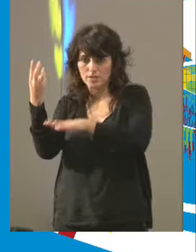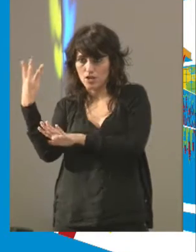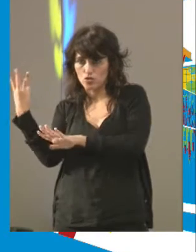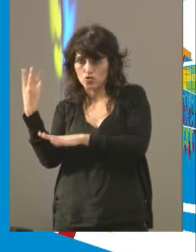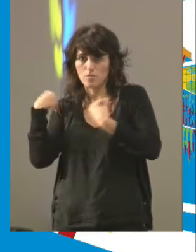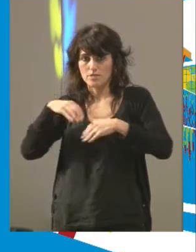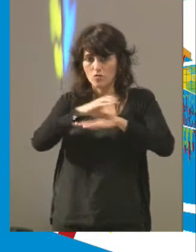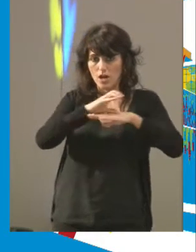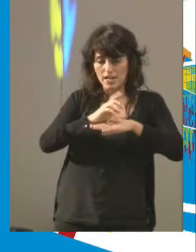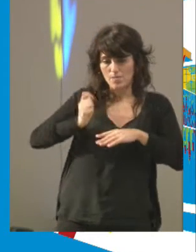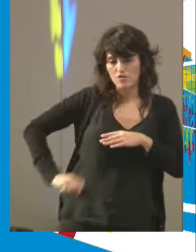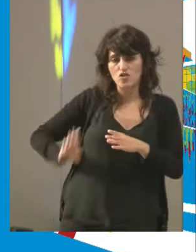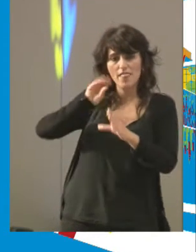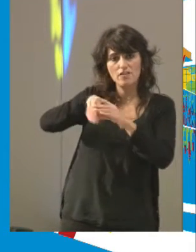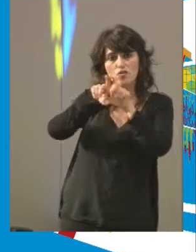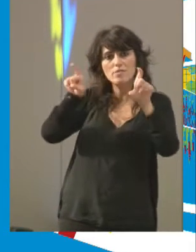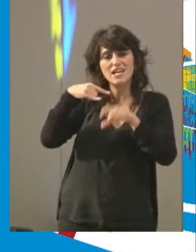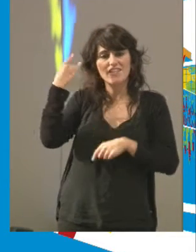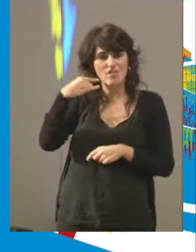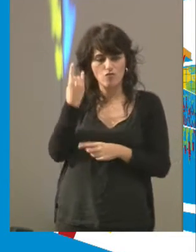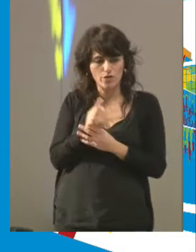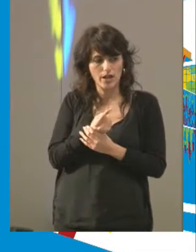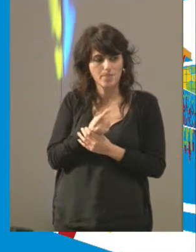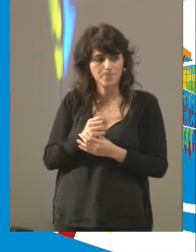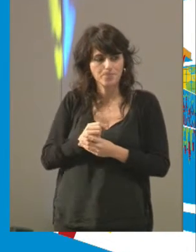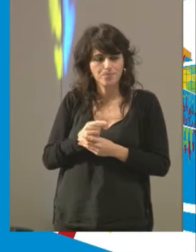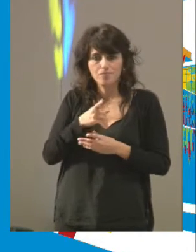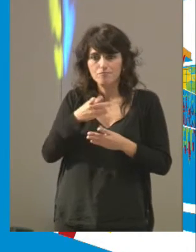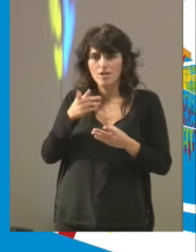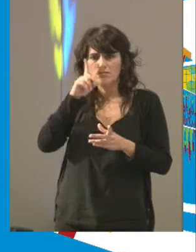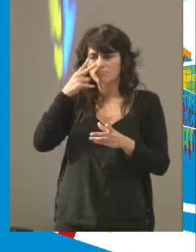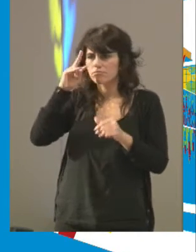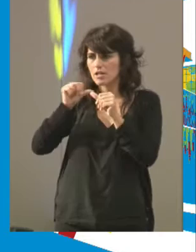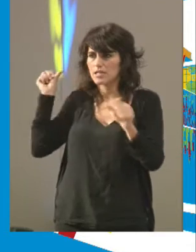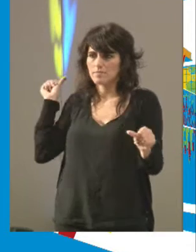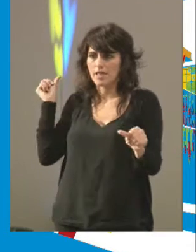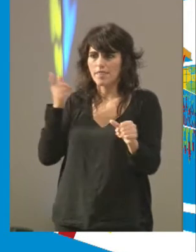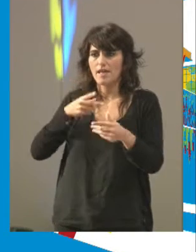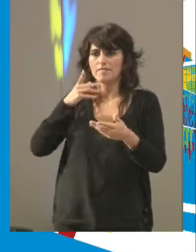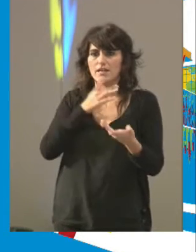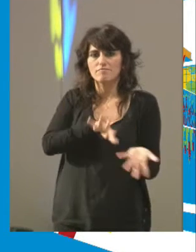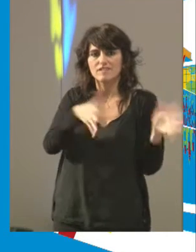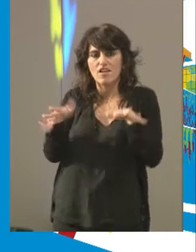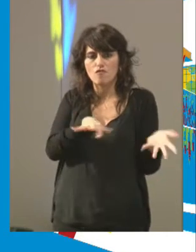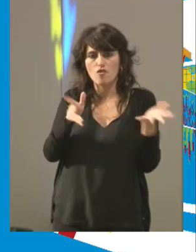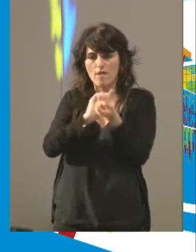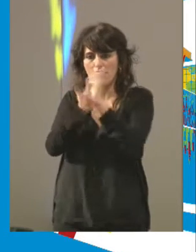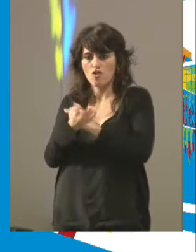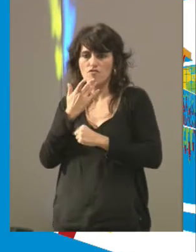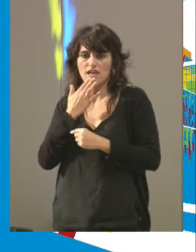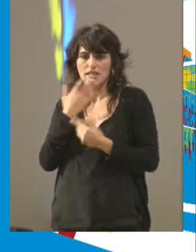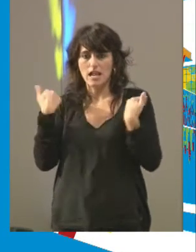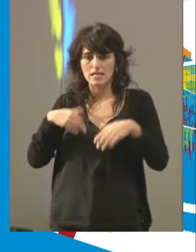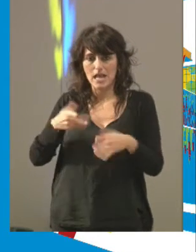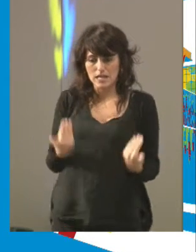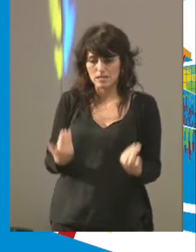su carrera profesional en el Grupo Telefónica, donde ha acumulado experiencia en nuevos negocios en transformación digital. Tras un periodo como responsable de